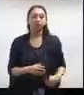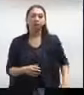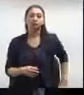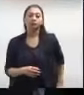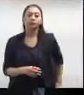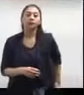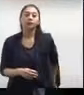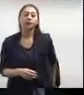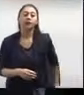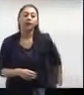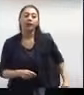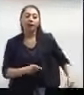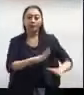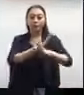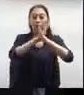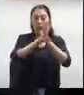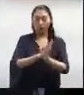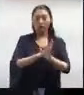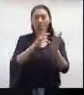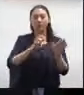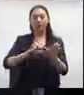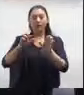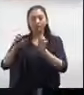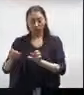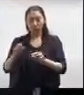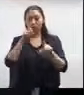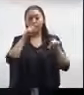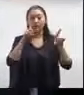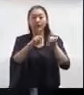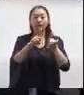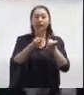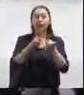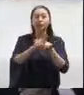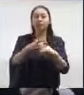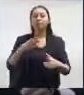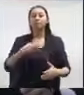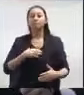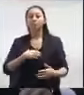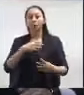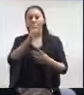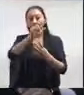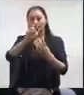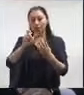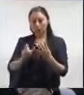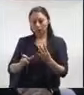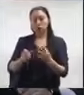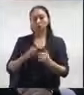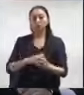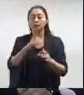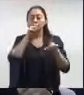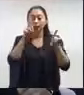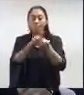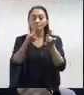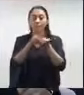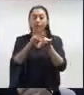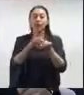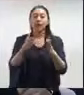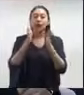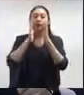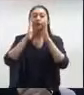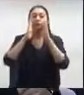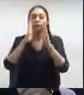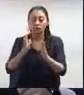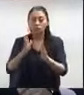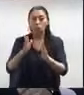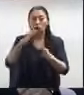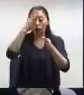la seguridad de las personas y los bienes de, así como brindar asistencia humanitaria.